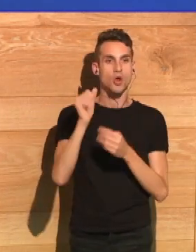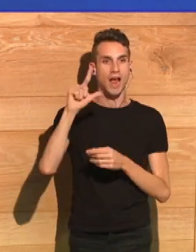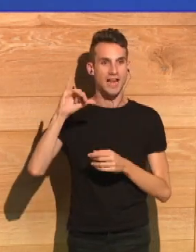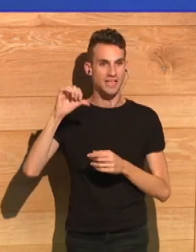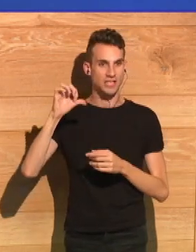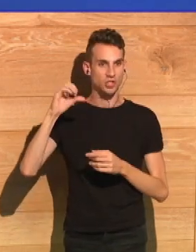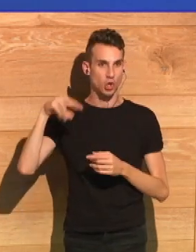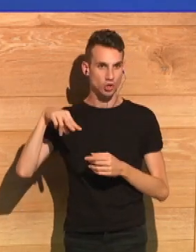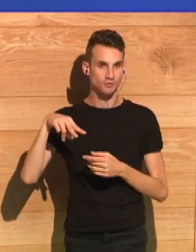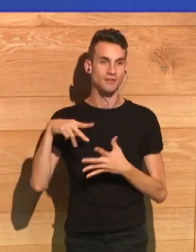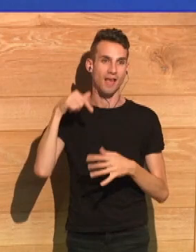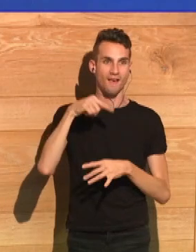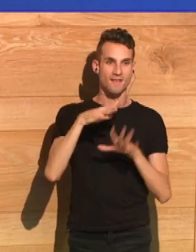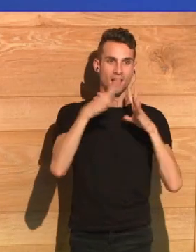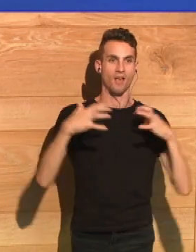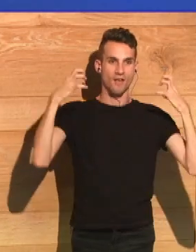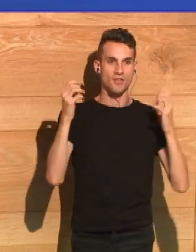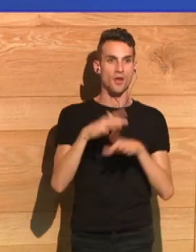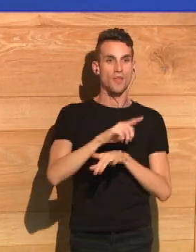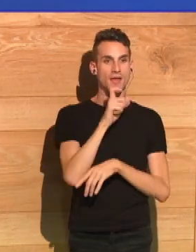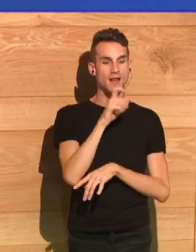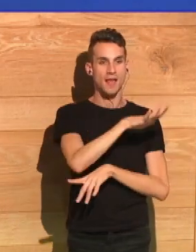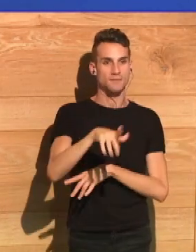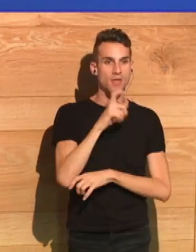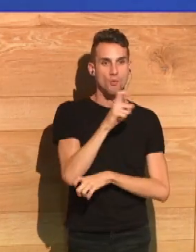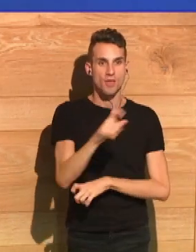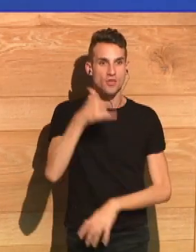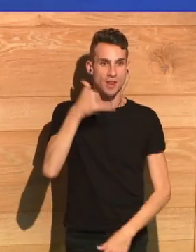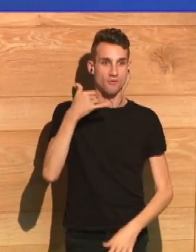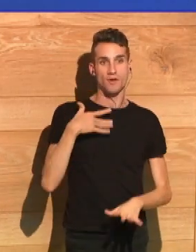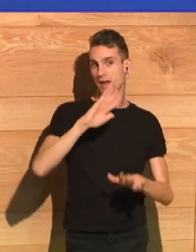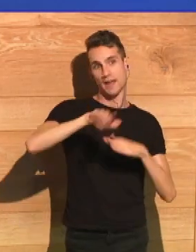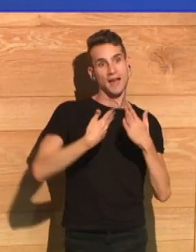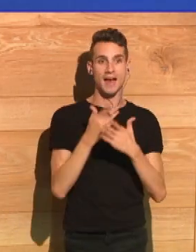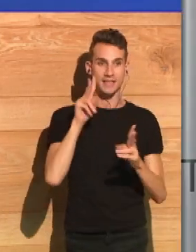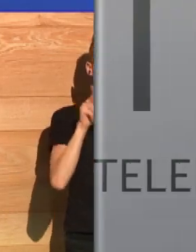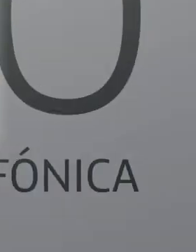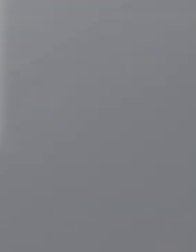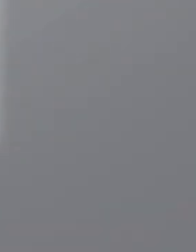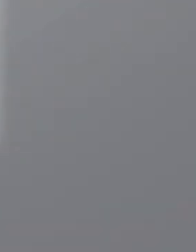Alison Bechdel aquí desde el auditorio del espacio Fundación Telefónica y hasta la próxima.